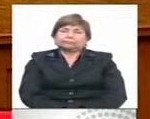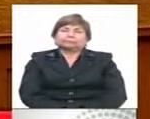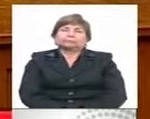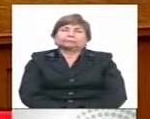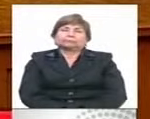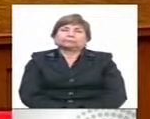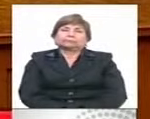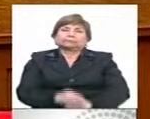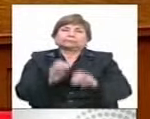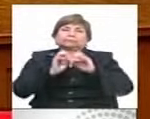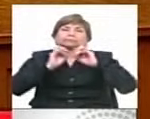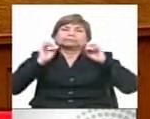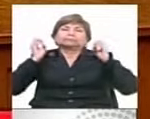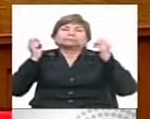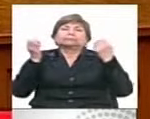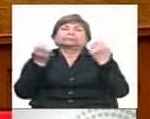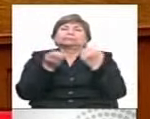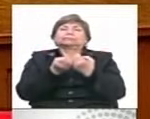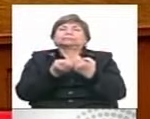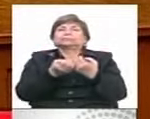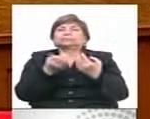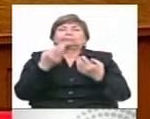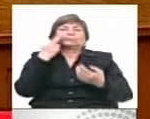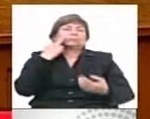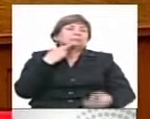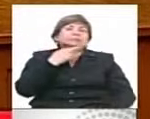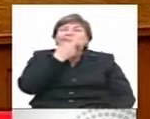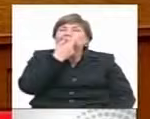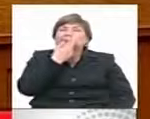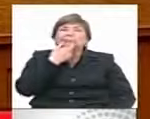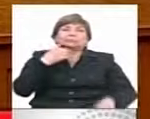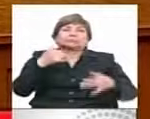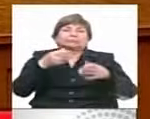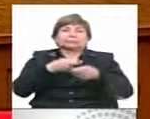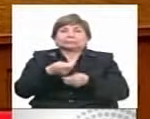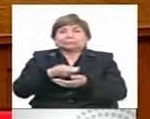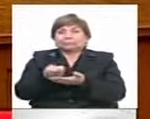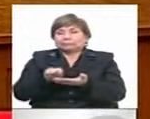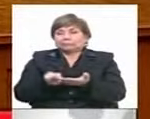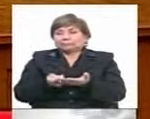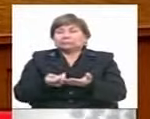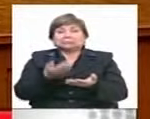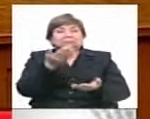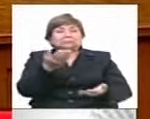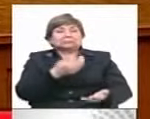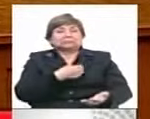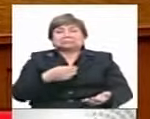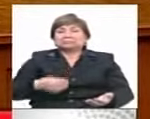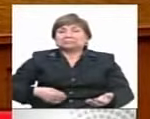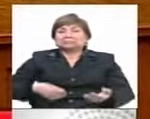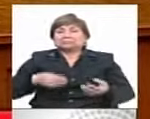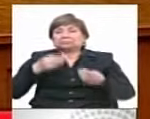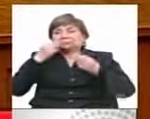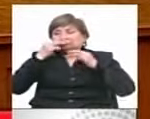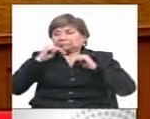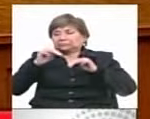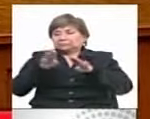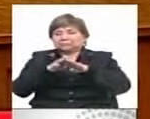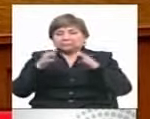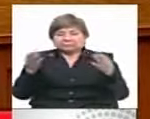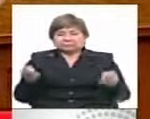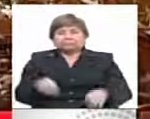Los estadios, los restaurantes, los casinos. ¿Y sabe qué, señor ministro? Los bares ya están